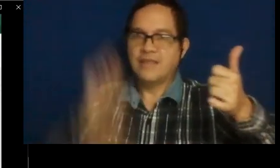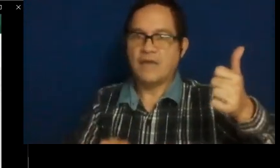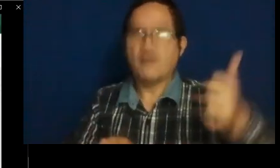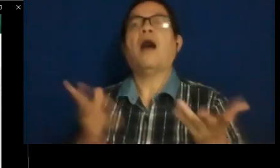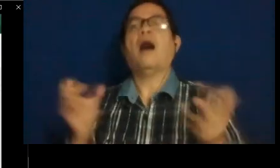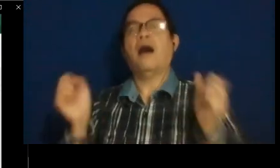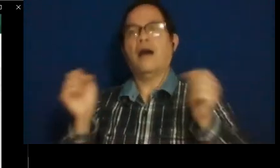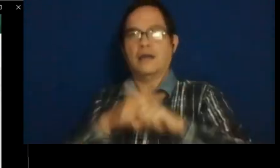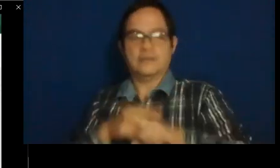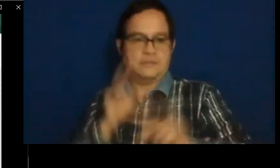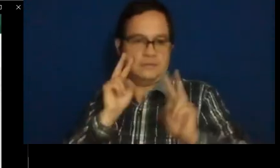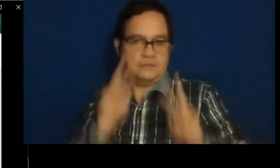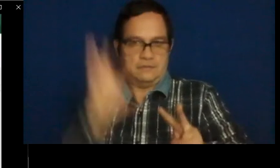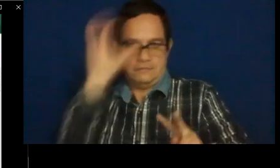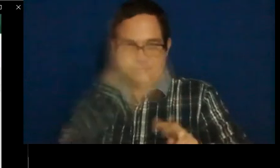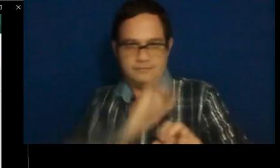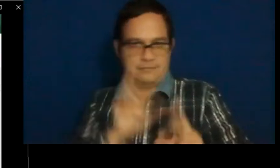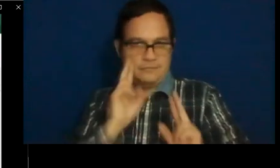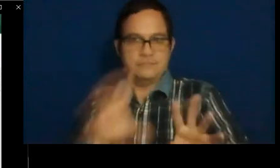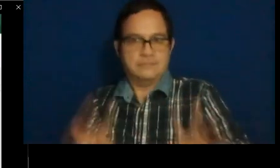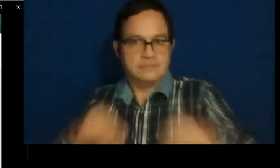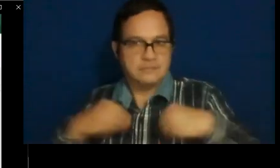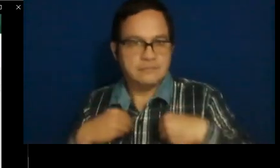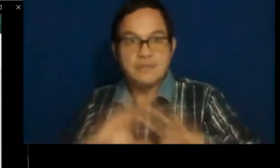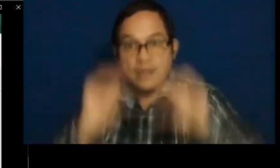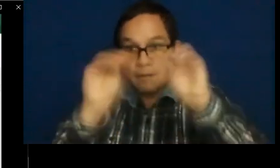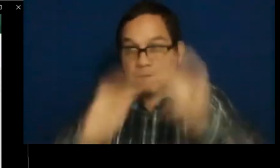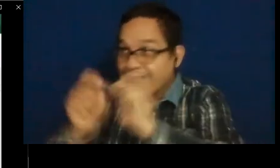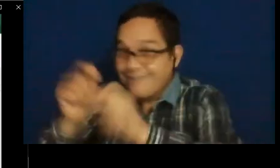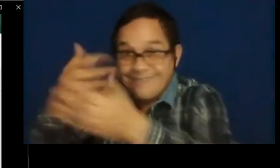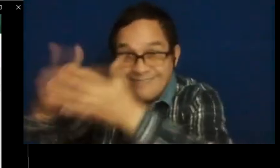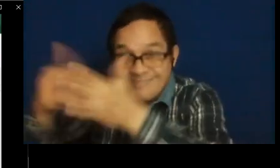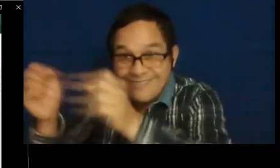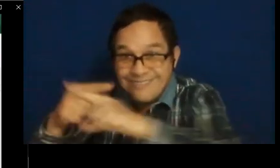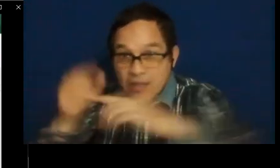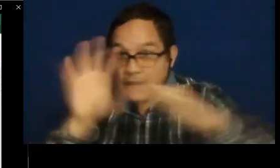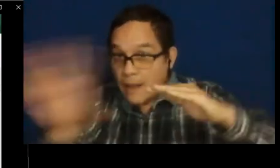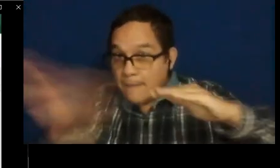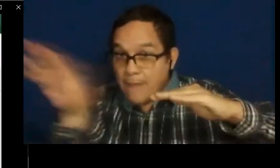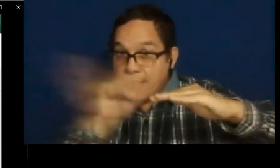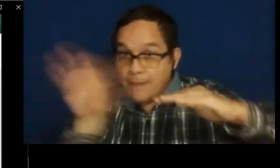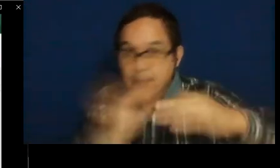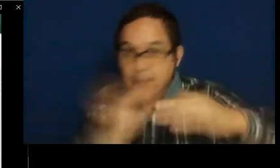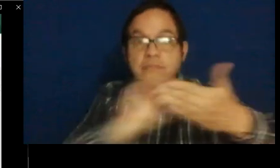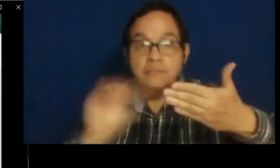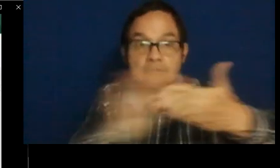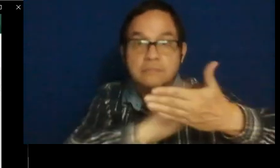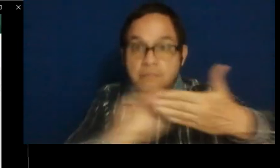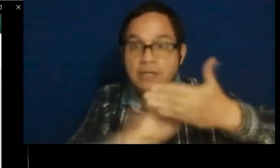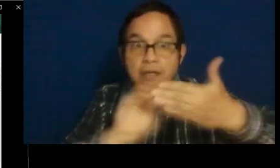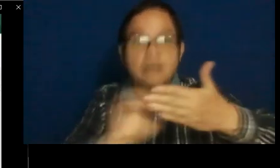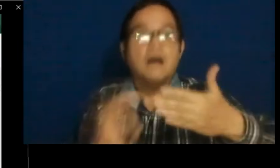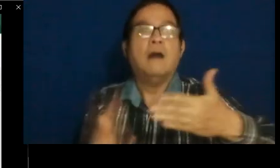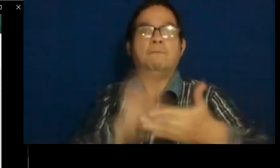así. Entonces selecciono mis datos, ya depurados, ya convertidos y todo. Voy a la opción que dice insertar, voy a la opción de